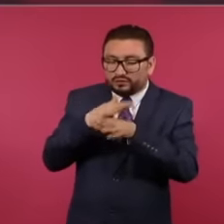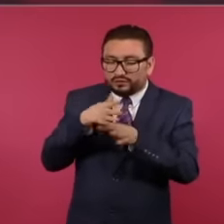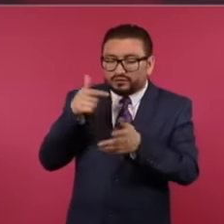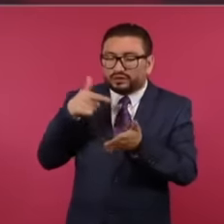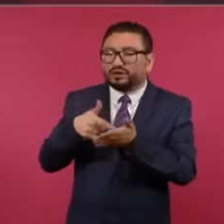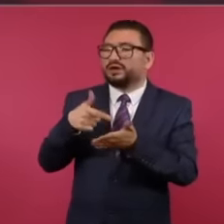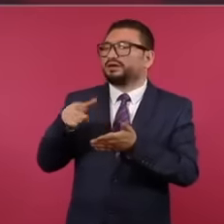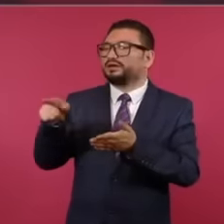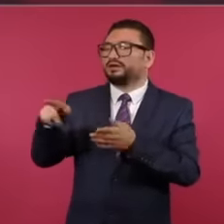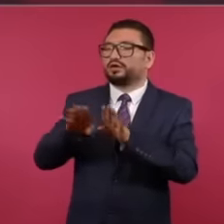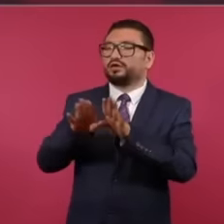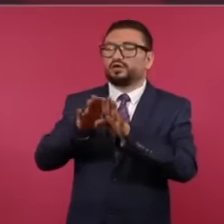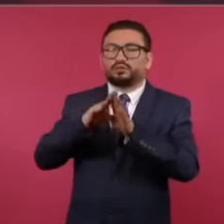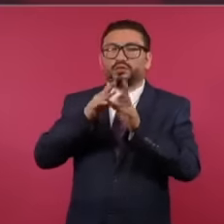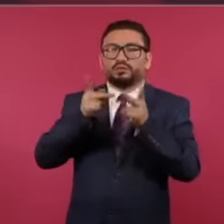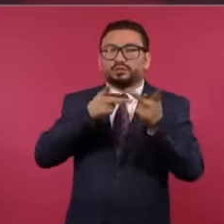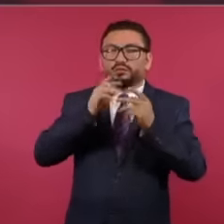agencias